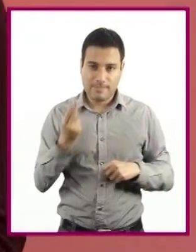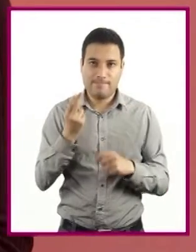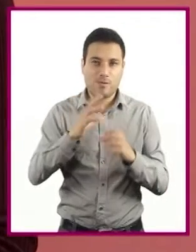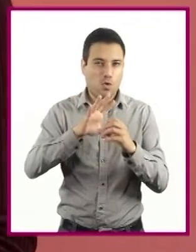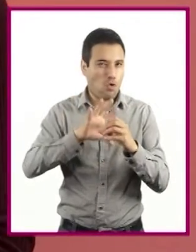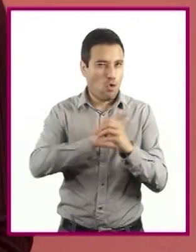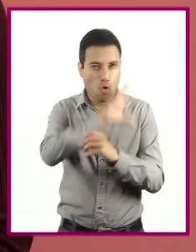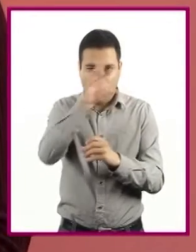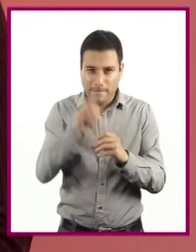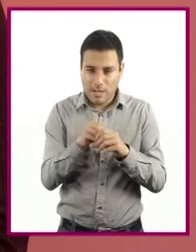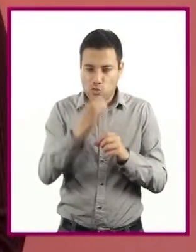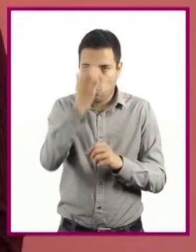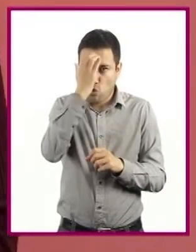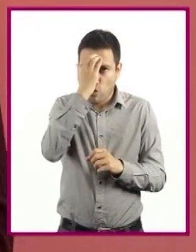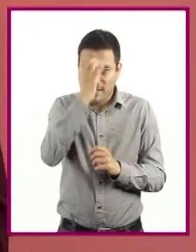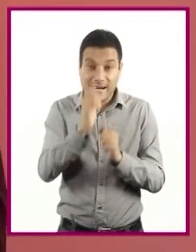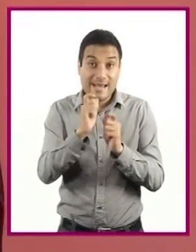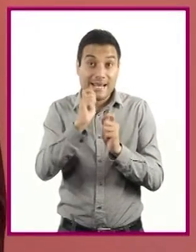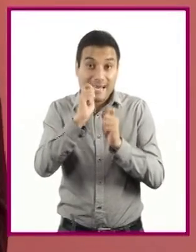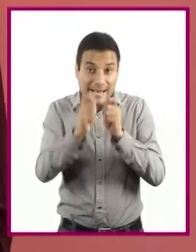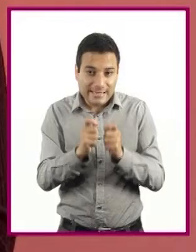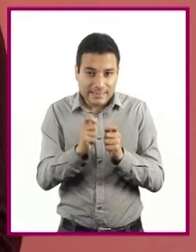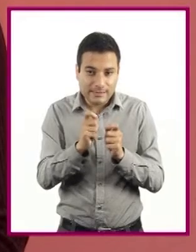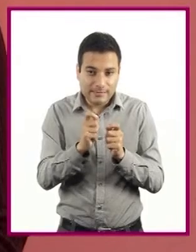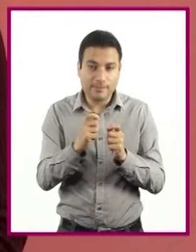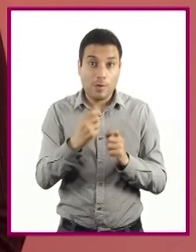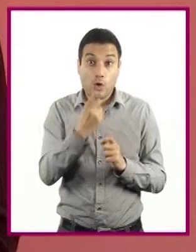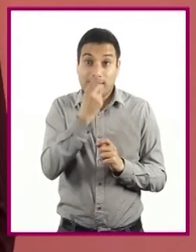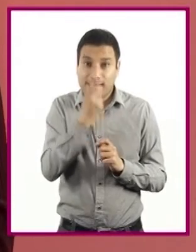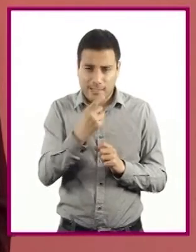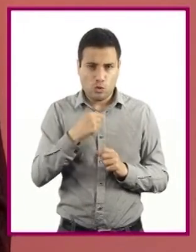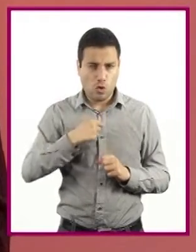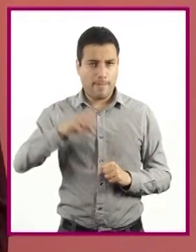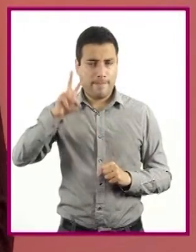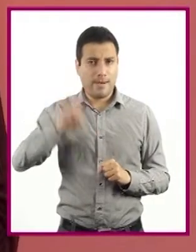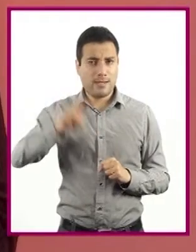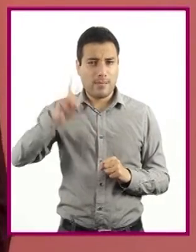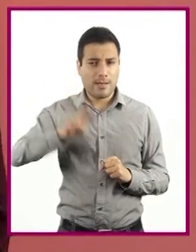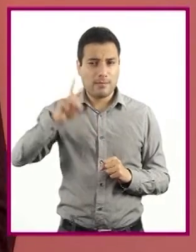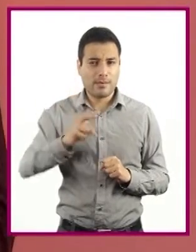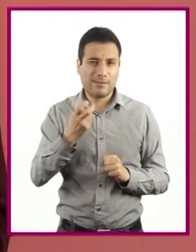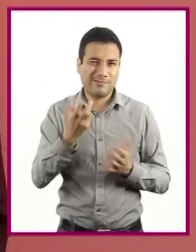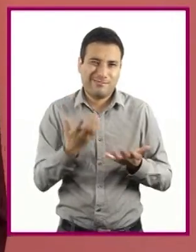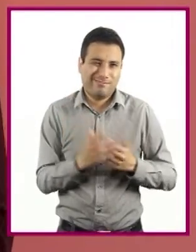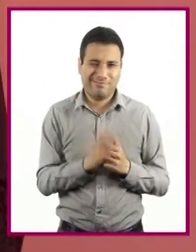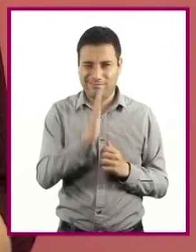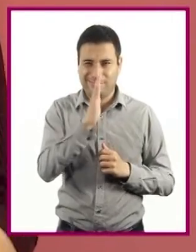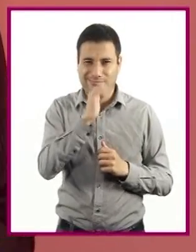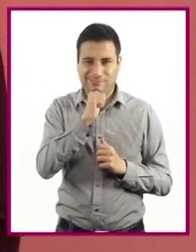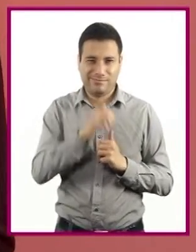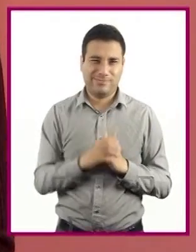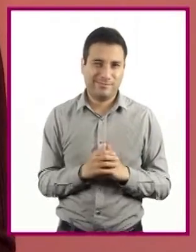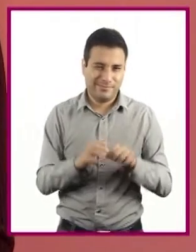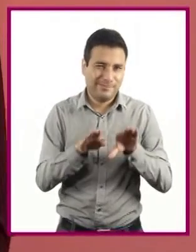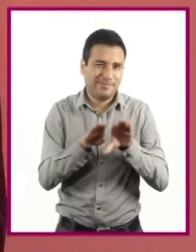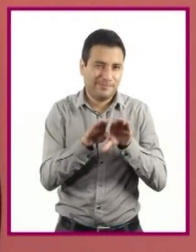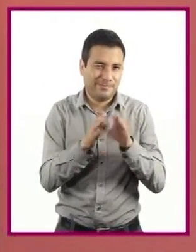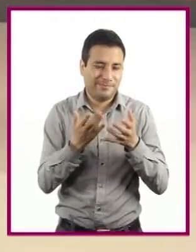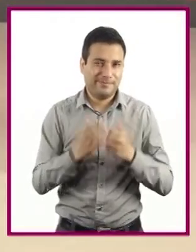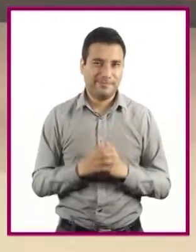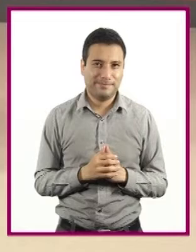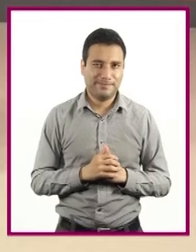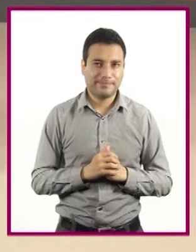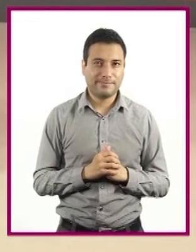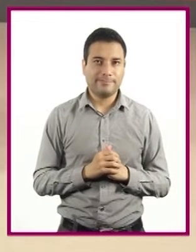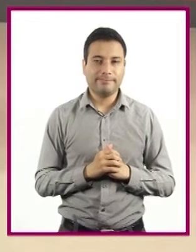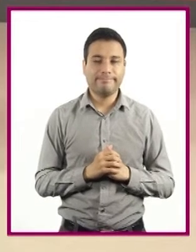las cosas, pero insiste que su verdad sesgada es la verdad absoluta y completa.